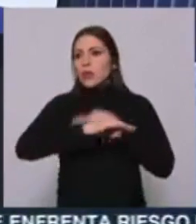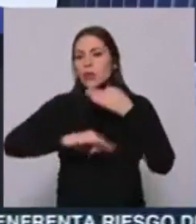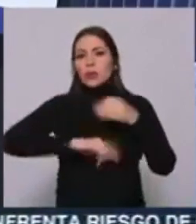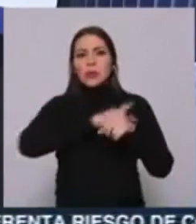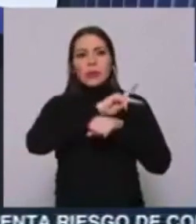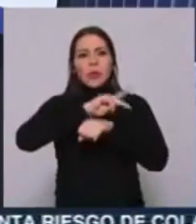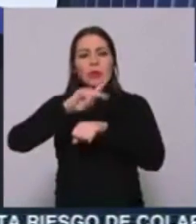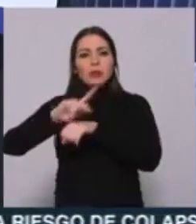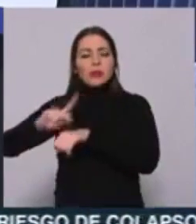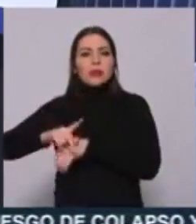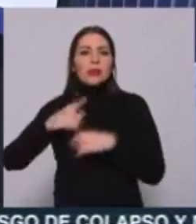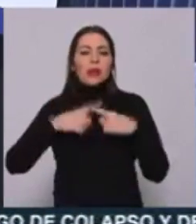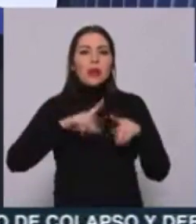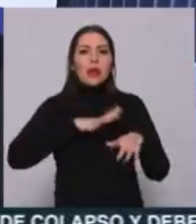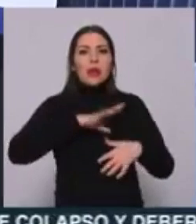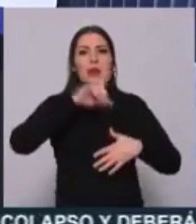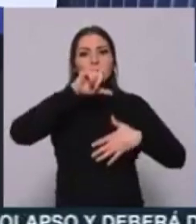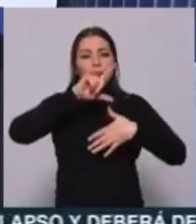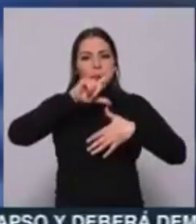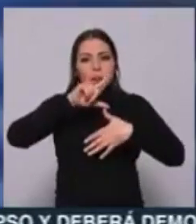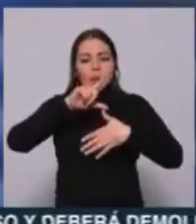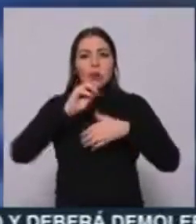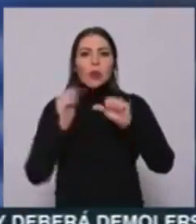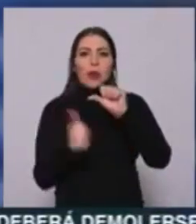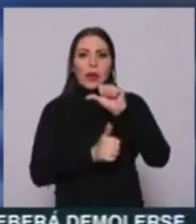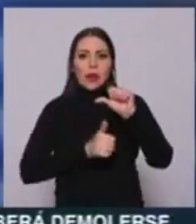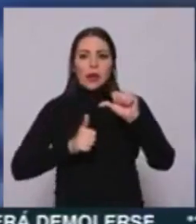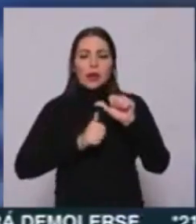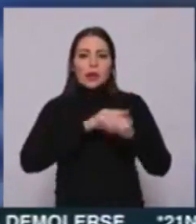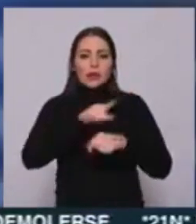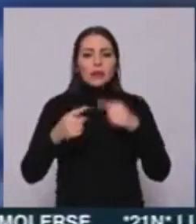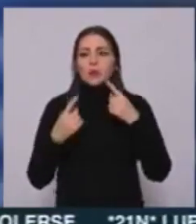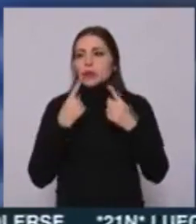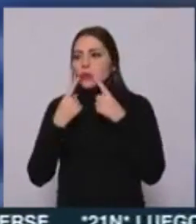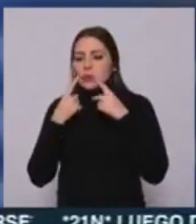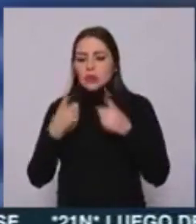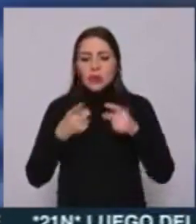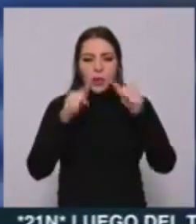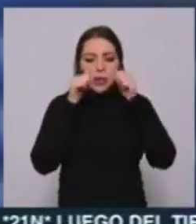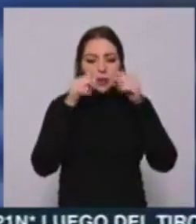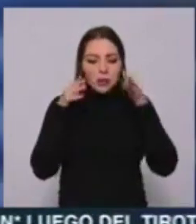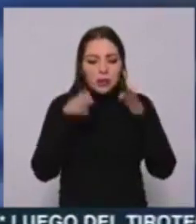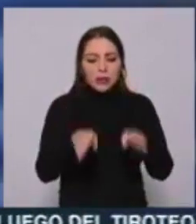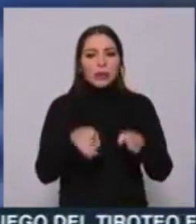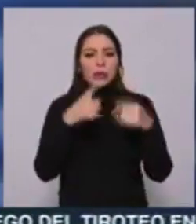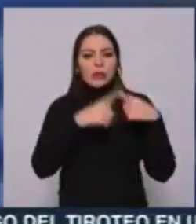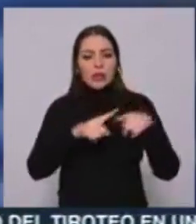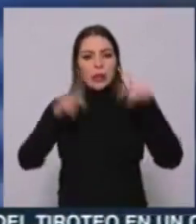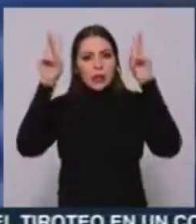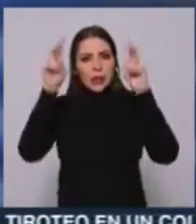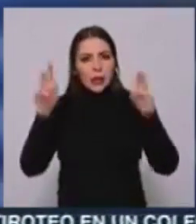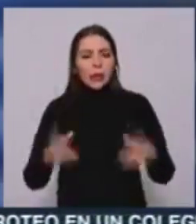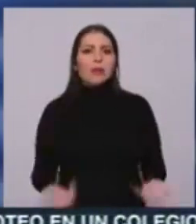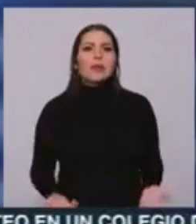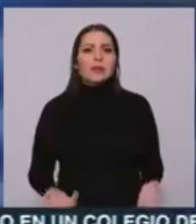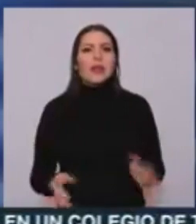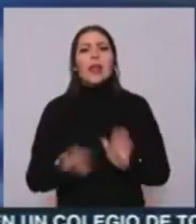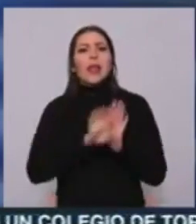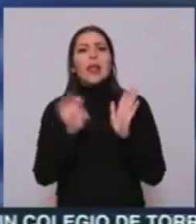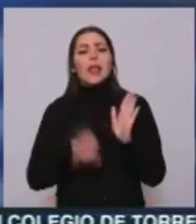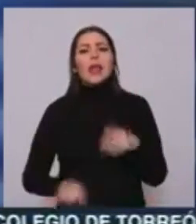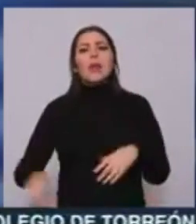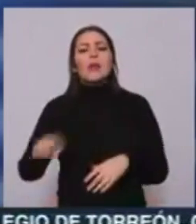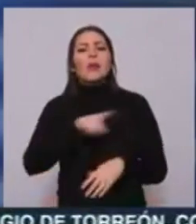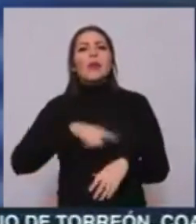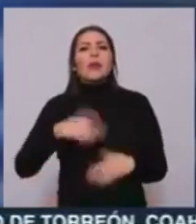Caribe para tratar esos temas. Por ejemplo, el futuro del trabajo y las nuevas tecnologías, cómo llegar a acuerdos para